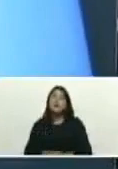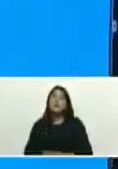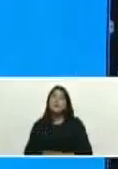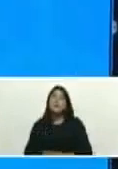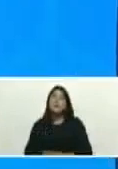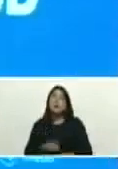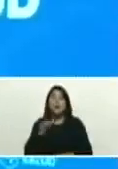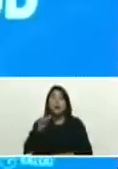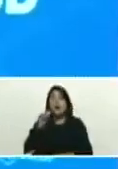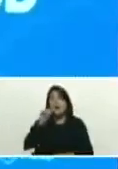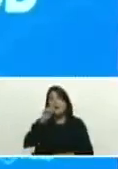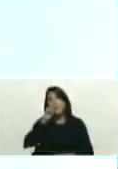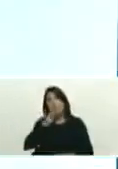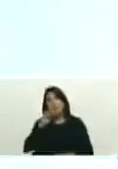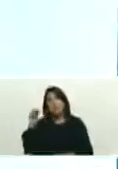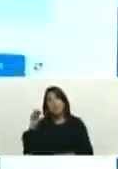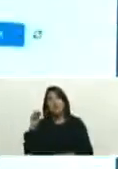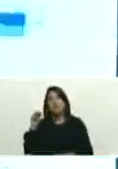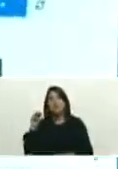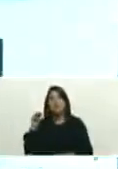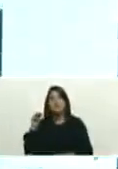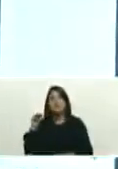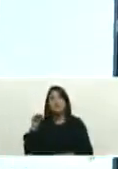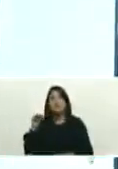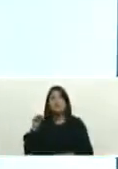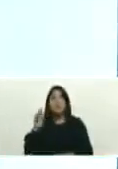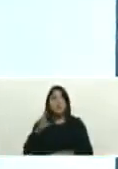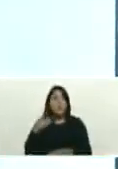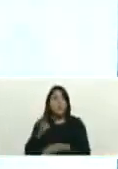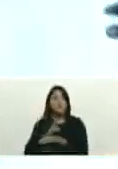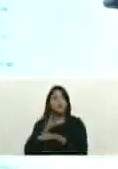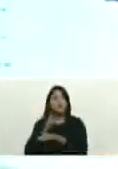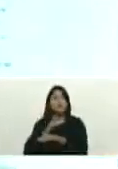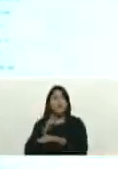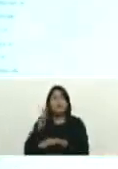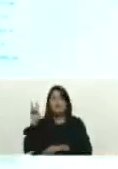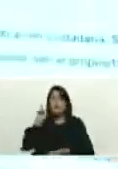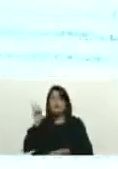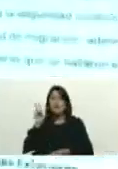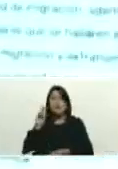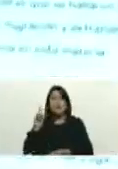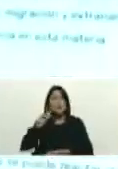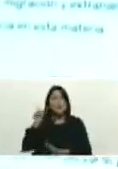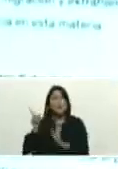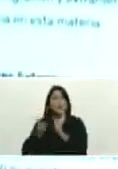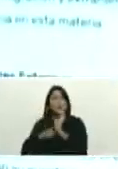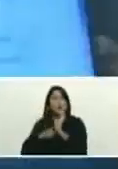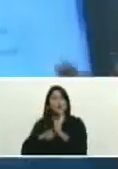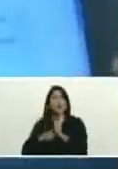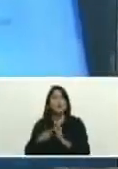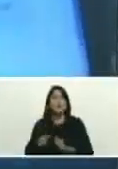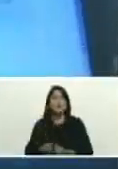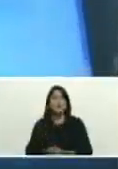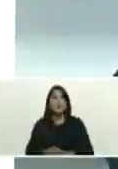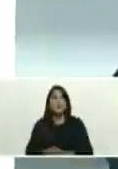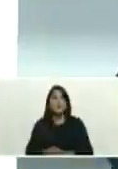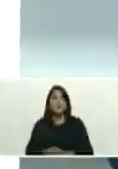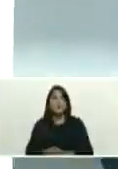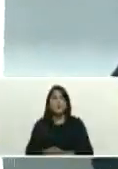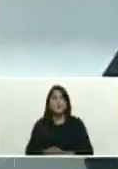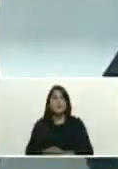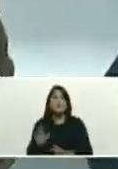y que se usan a nivel nacional, como son plataformas ya desarrolladas libres de la banca, por